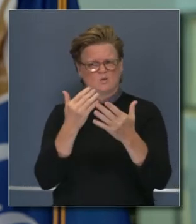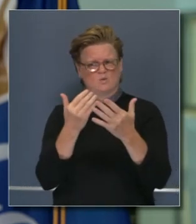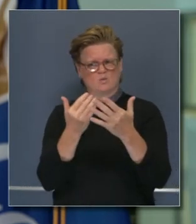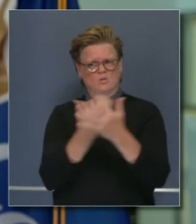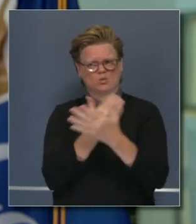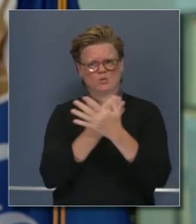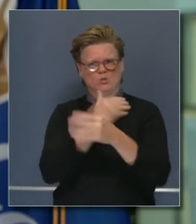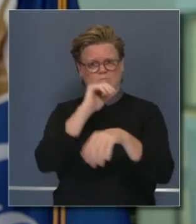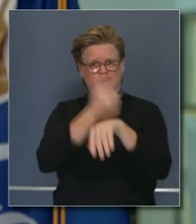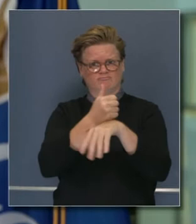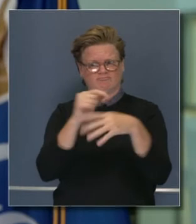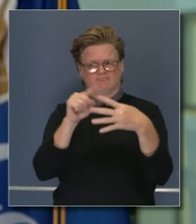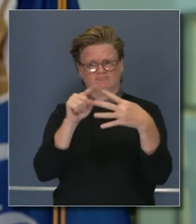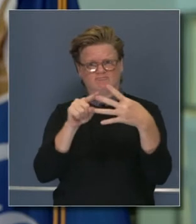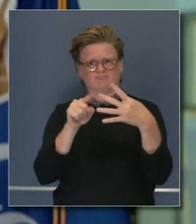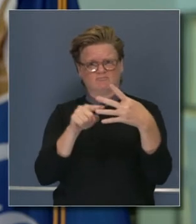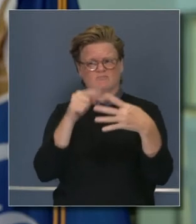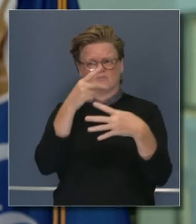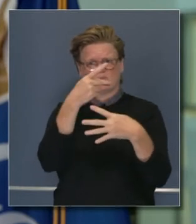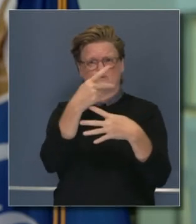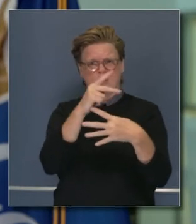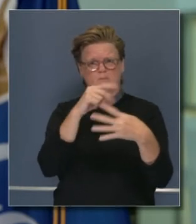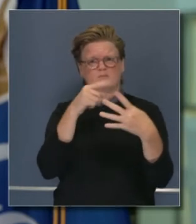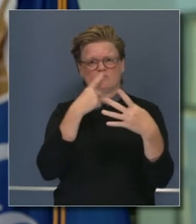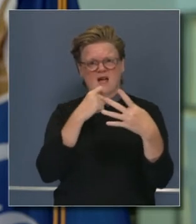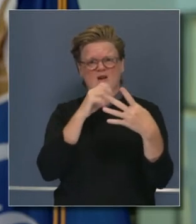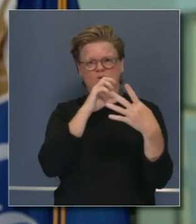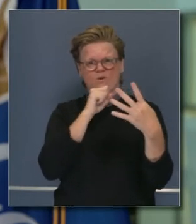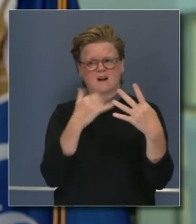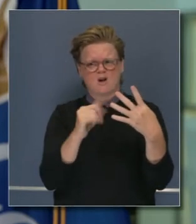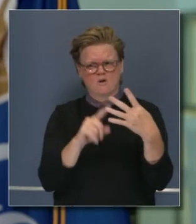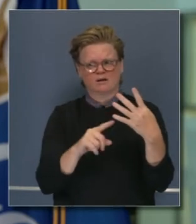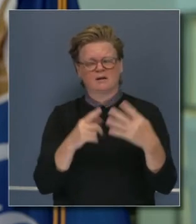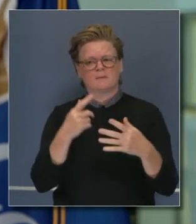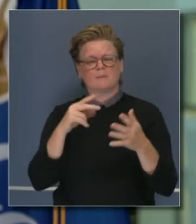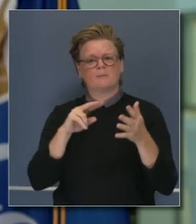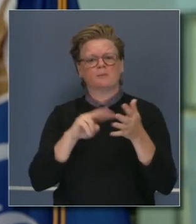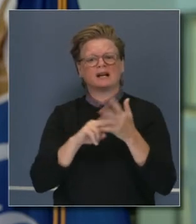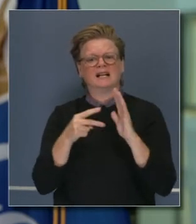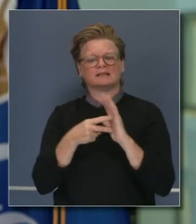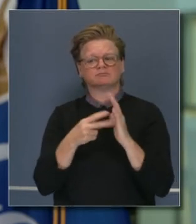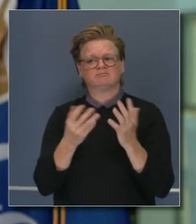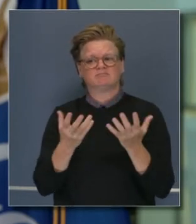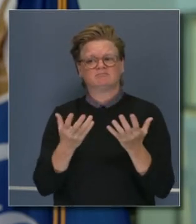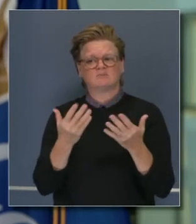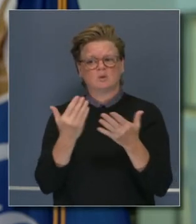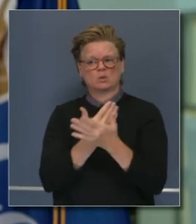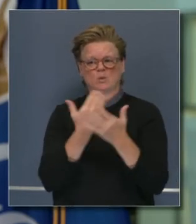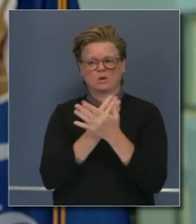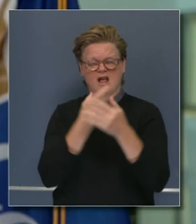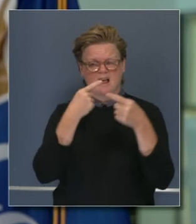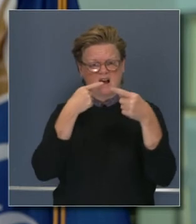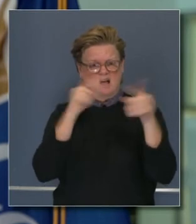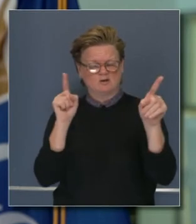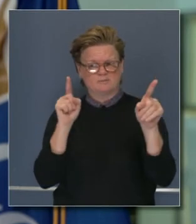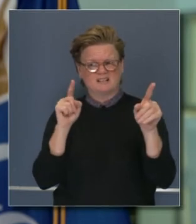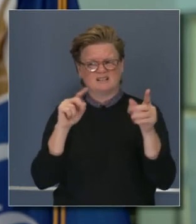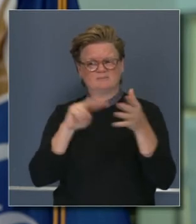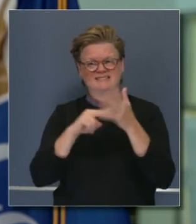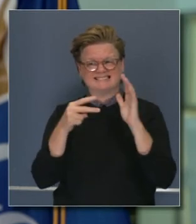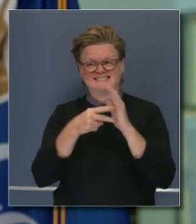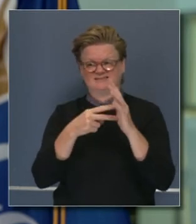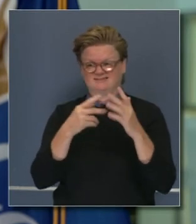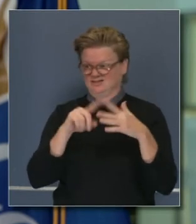9 niveles, ¿establecen estos criterios para los condados donde pueden pedir una descarga